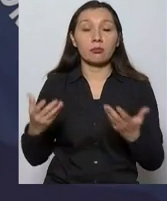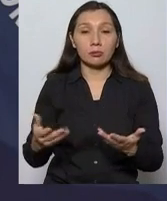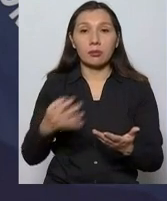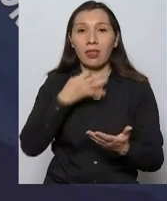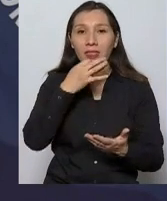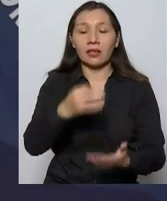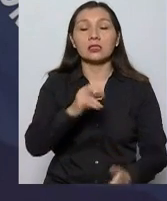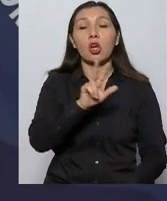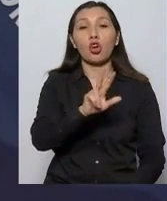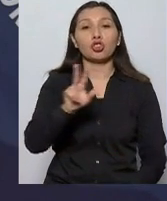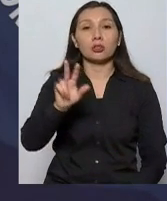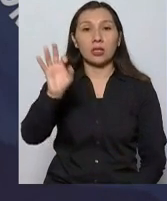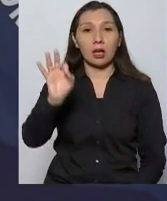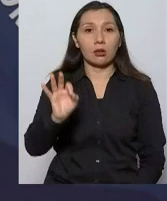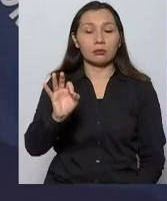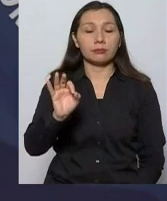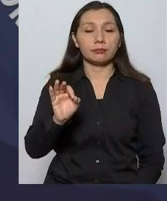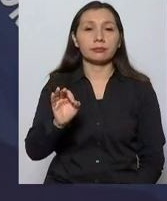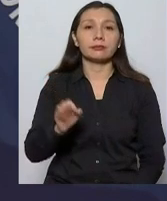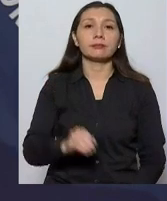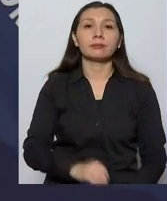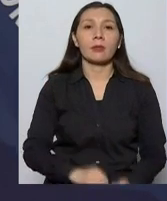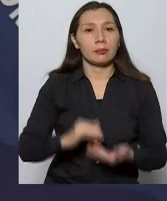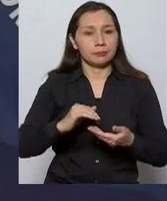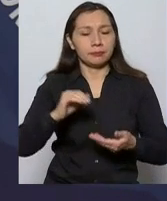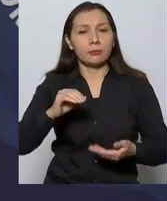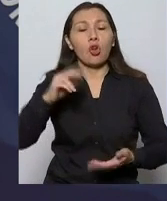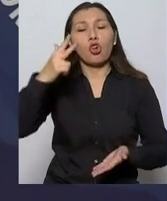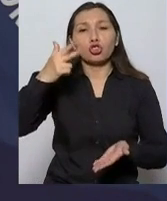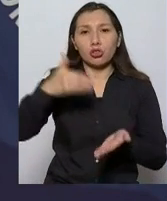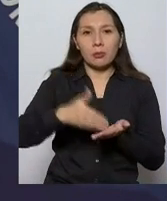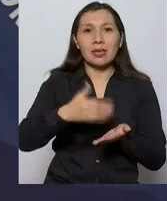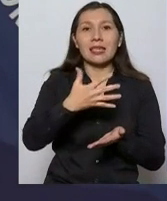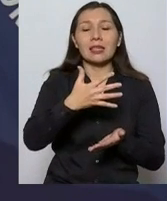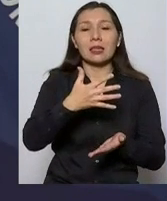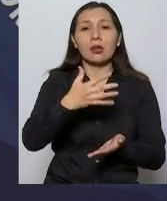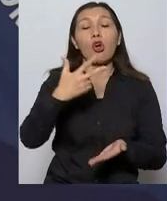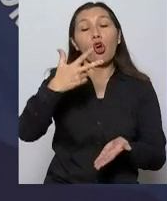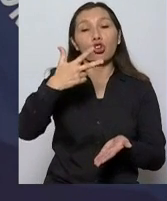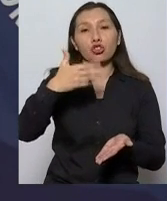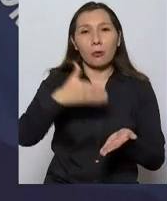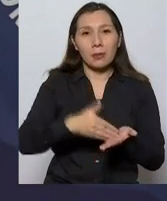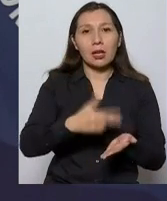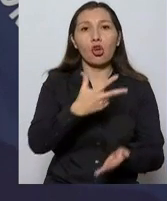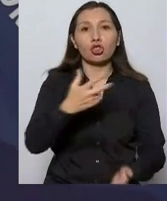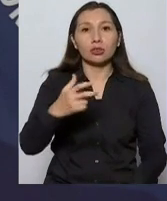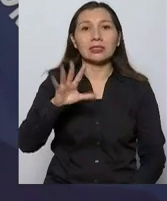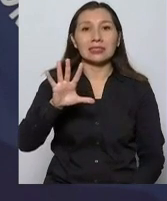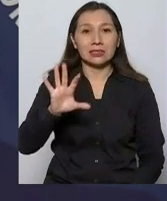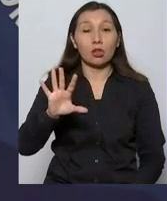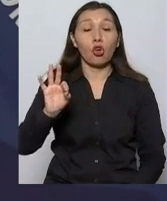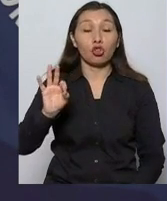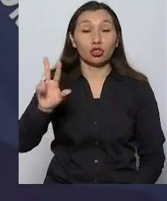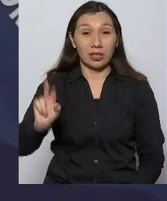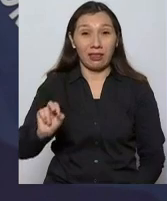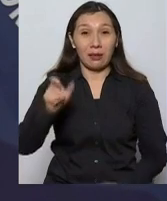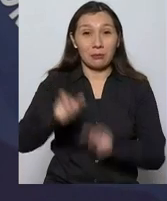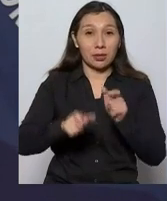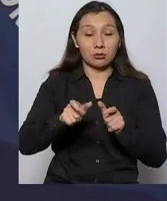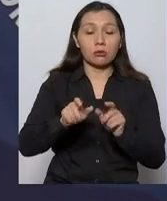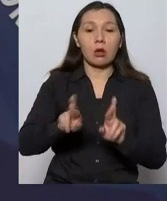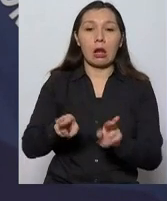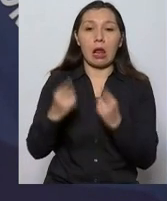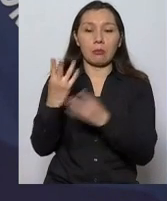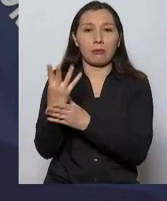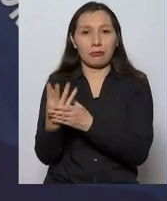decir, 88%, 8.580 personas, 8.580 personas se han recuperado